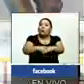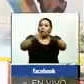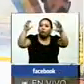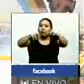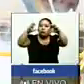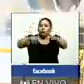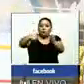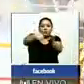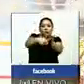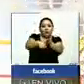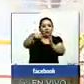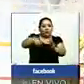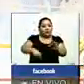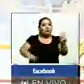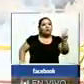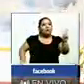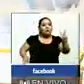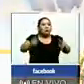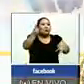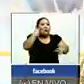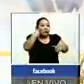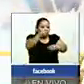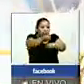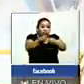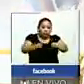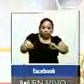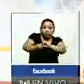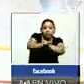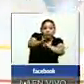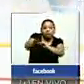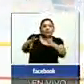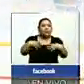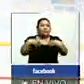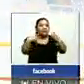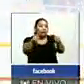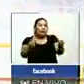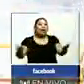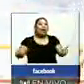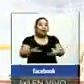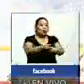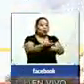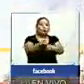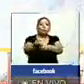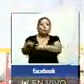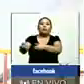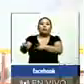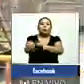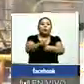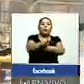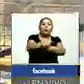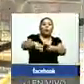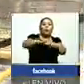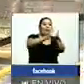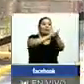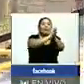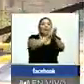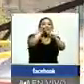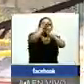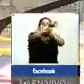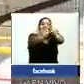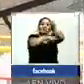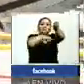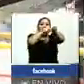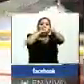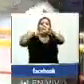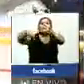Alcaldía de San Salvador, a través del Departamento de Promoción para la Salud, realiza fumigaciones en el campo de la feria y alrededores.